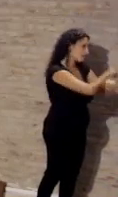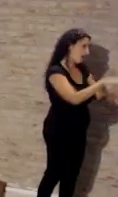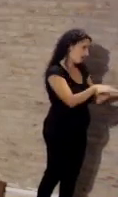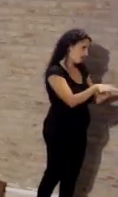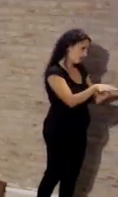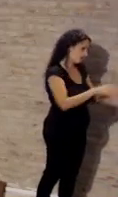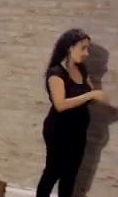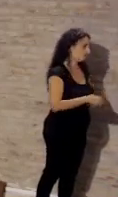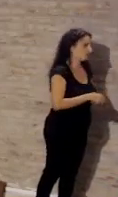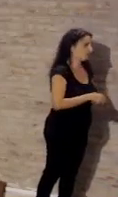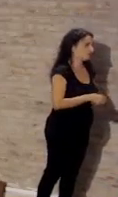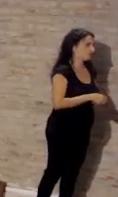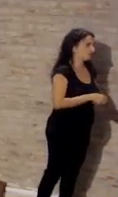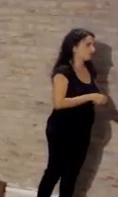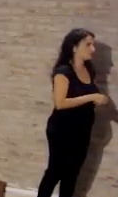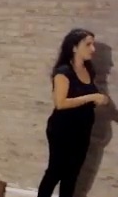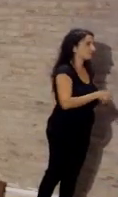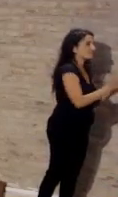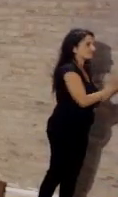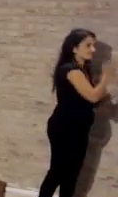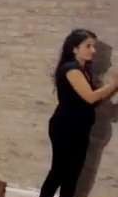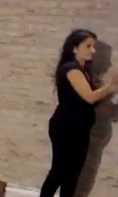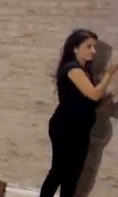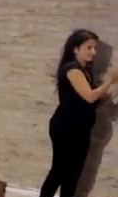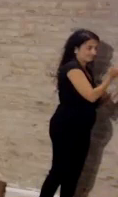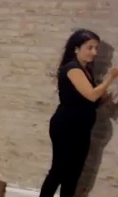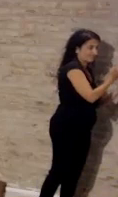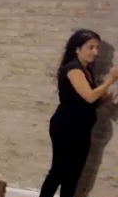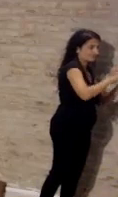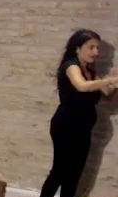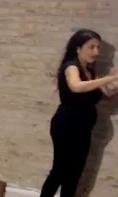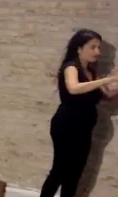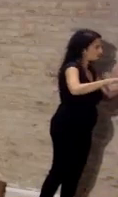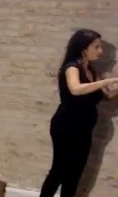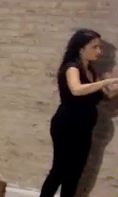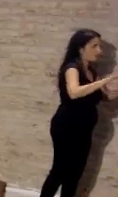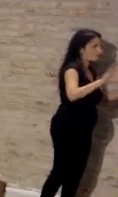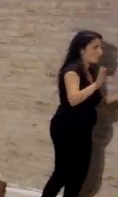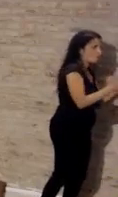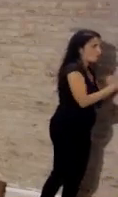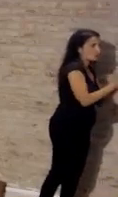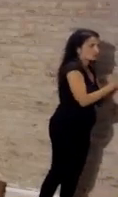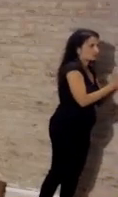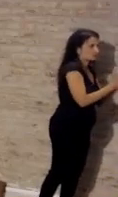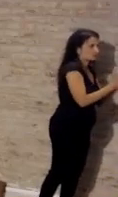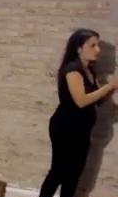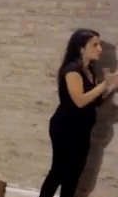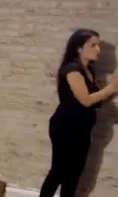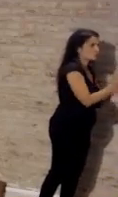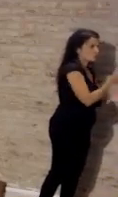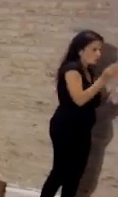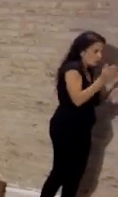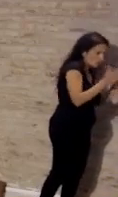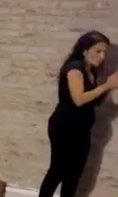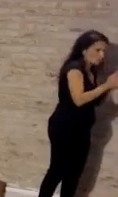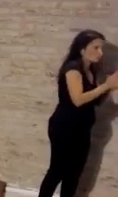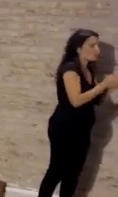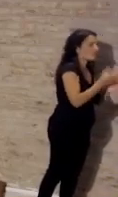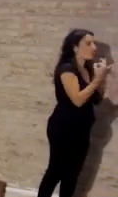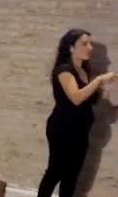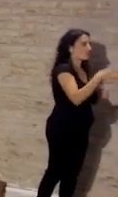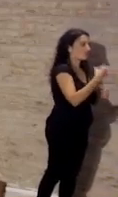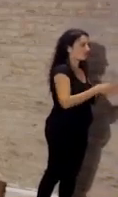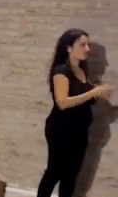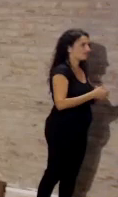eh los materiales de esi deberían hablarle a todas personas juntas no a las